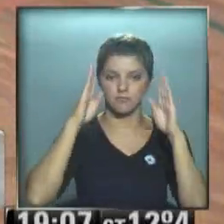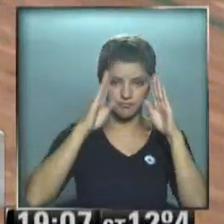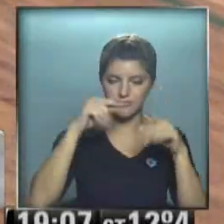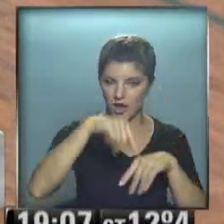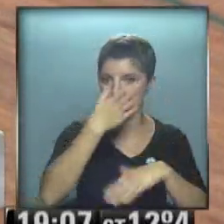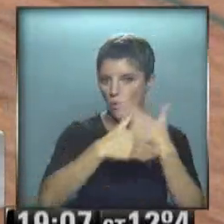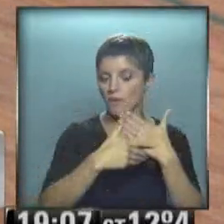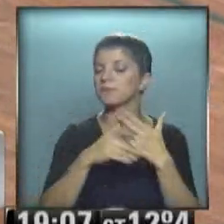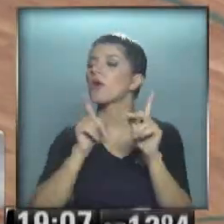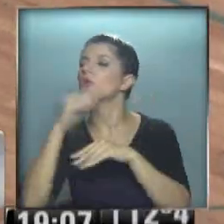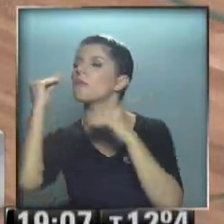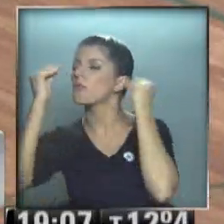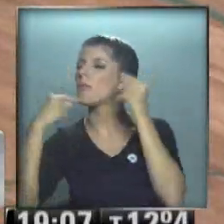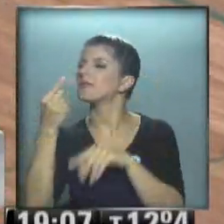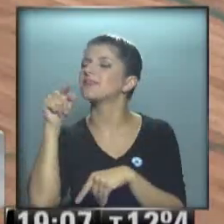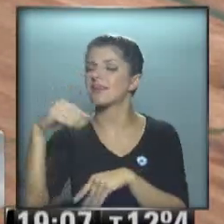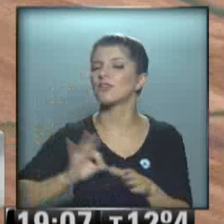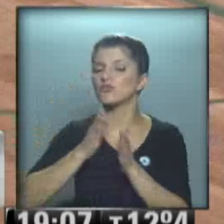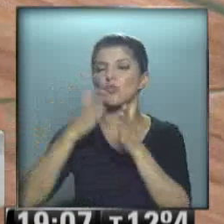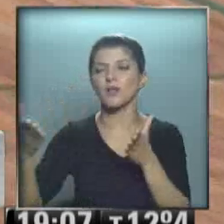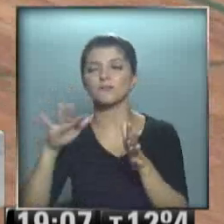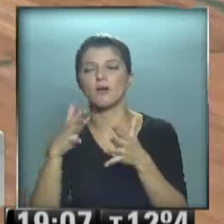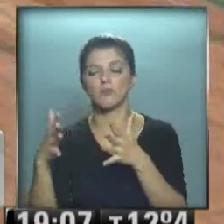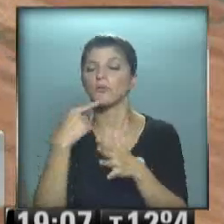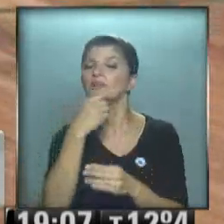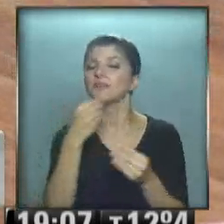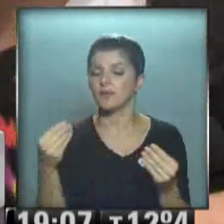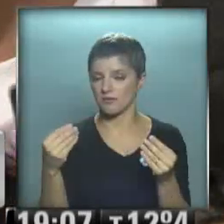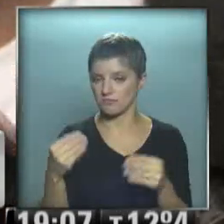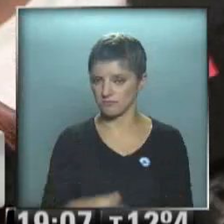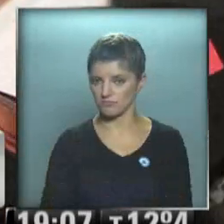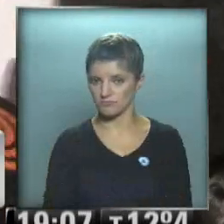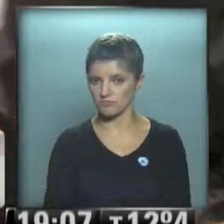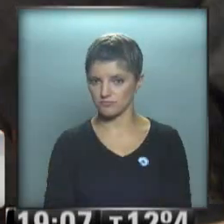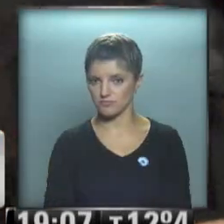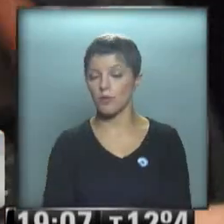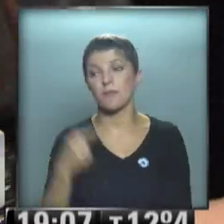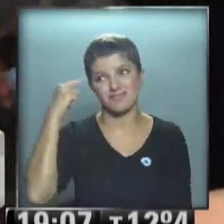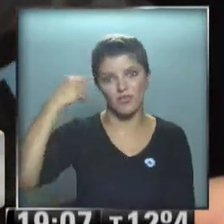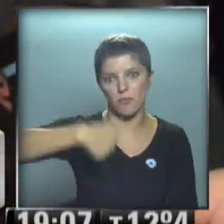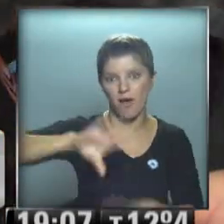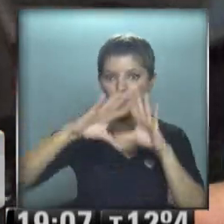están preocupados porque este, como dijiste, no ha sido tu gran año, ¿qué les decís? Sobre todo esperando el Mundial, ¿no?